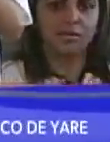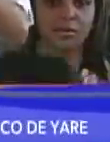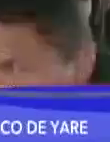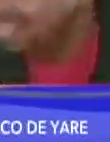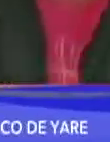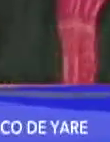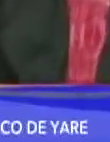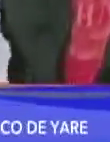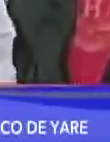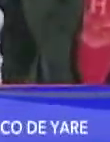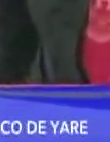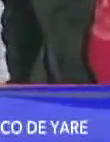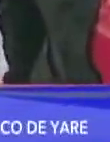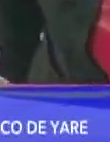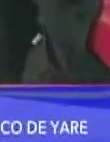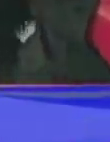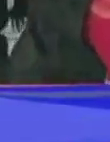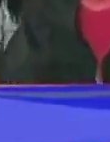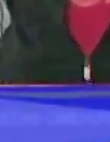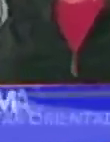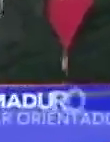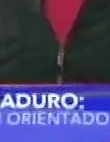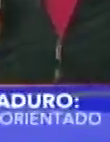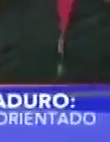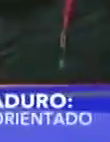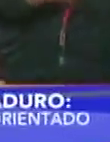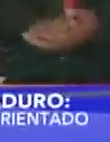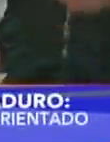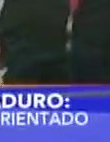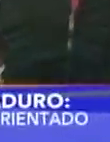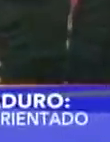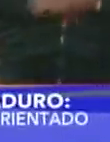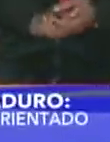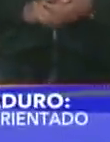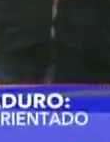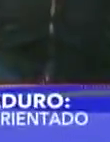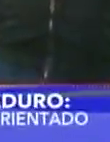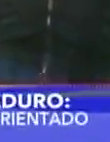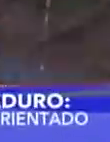calle, alcaldes, alcaldesas, líderes, lideresas.